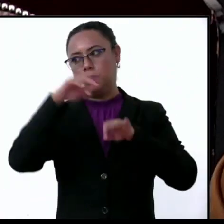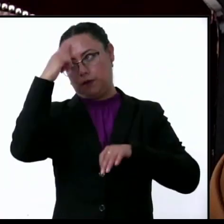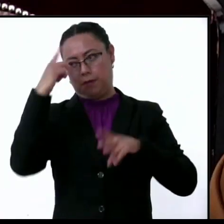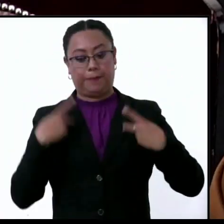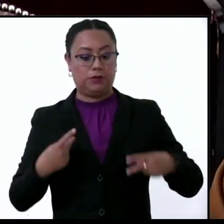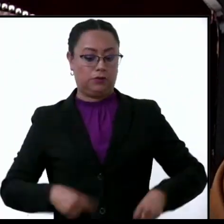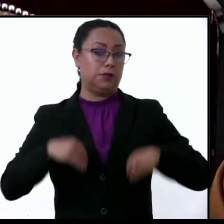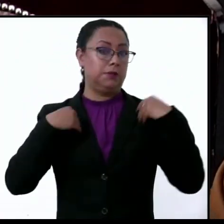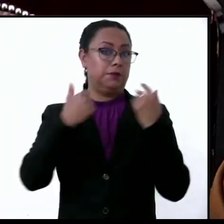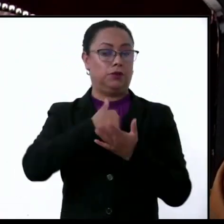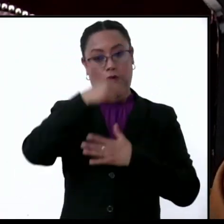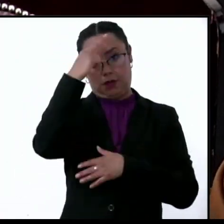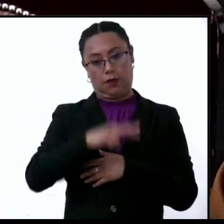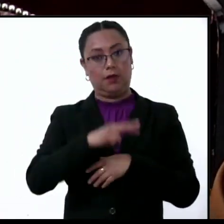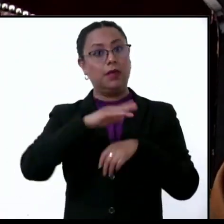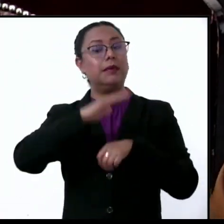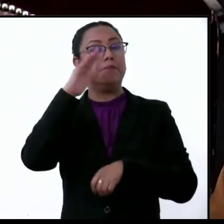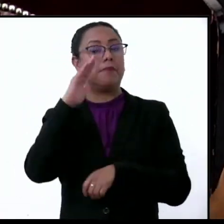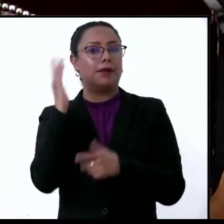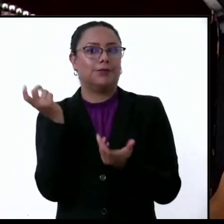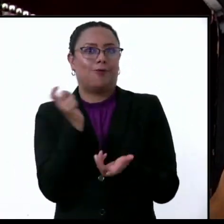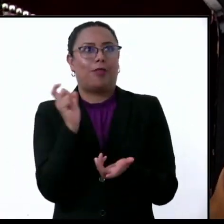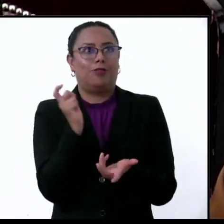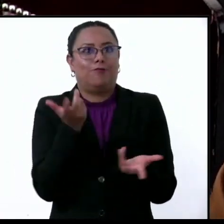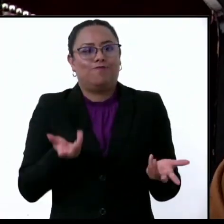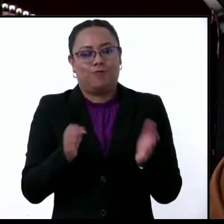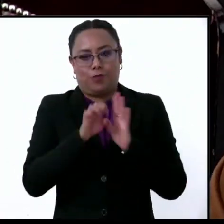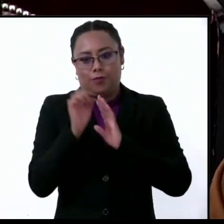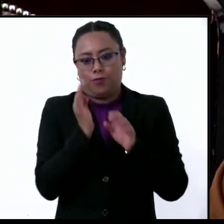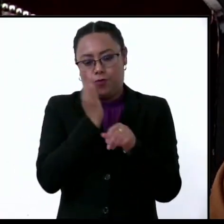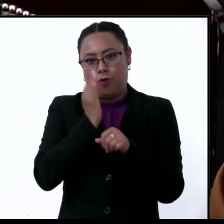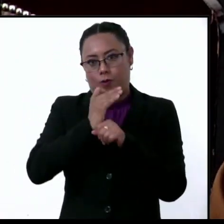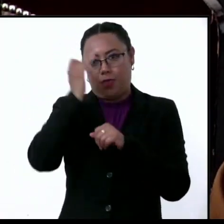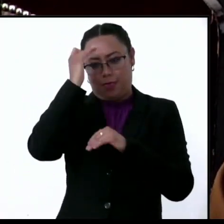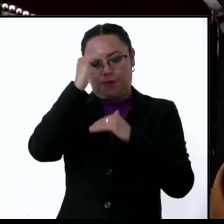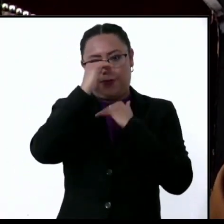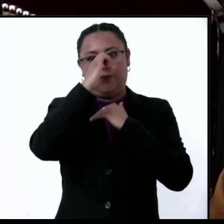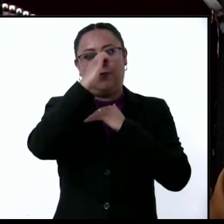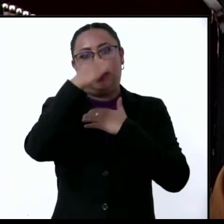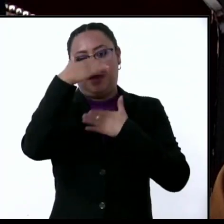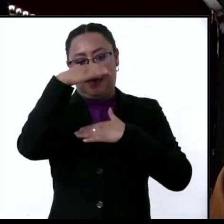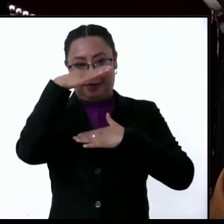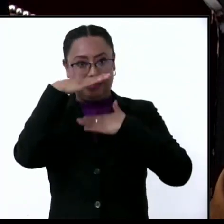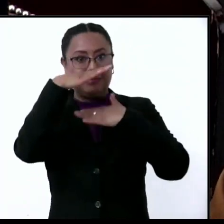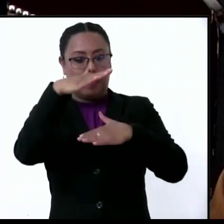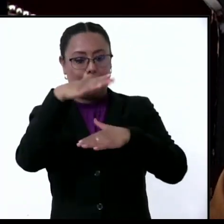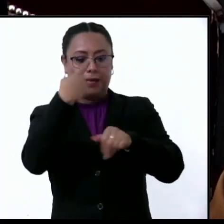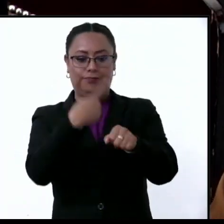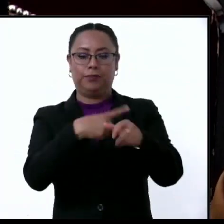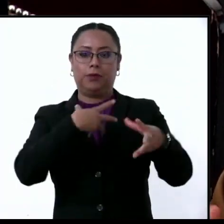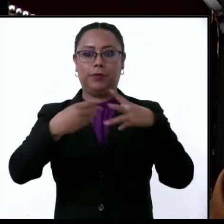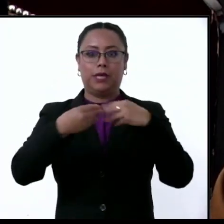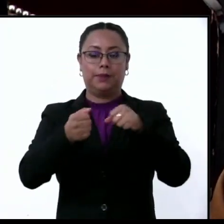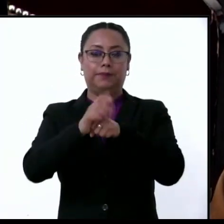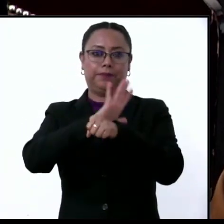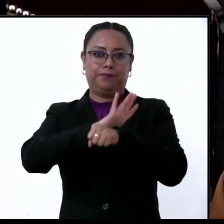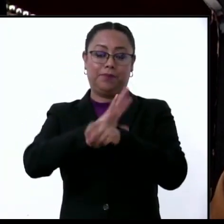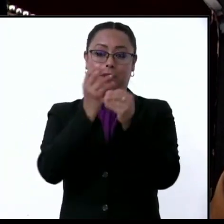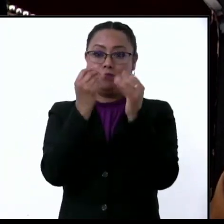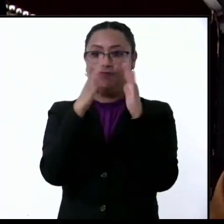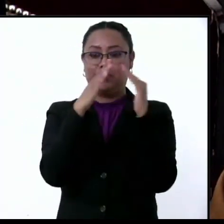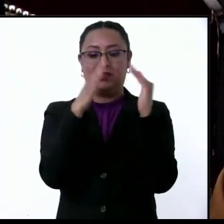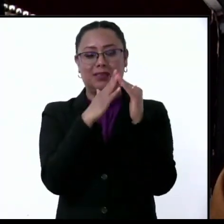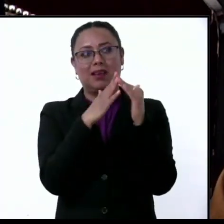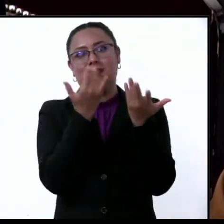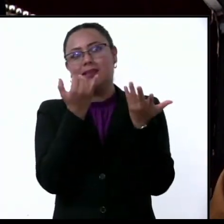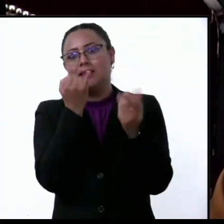sobre todo después de pasar pues esta etapa del COVID, que muchas casas quedaron muy inseguras,